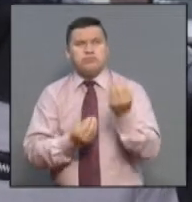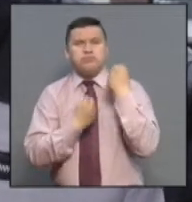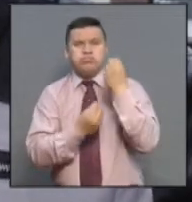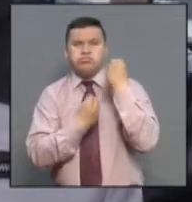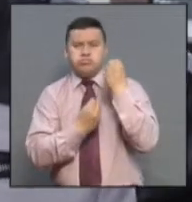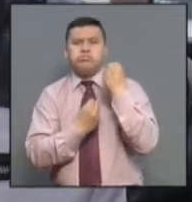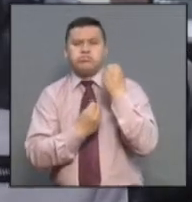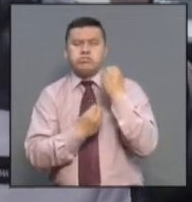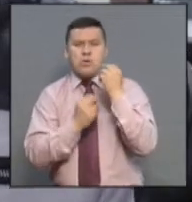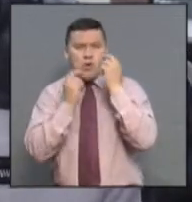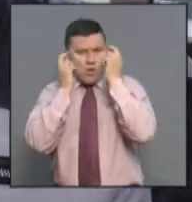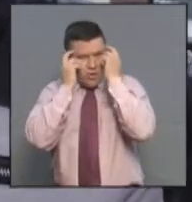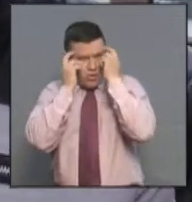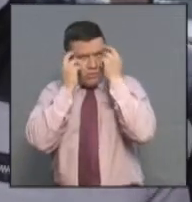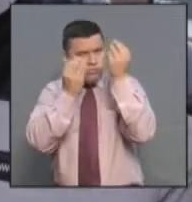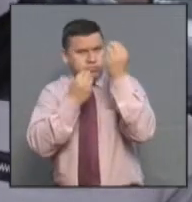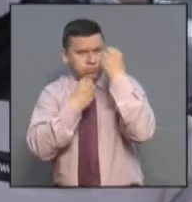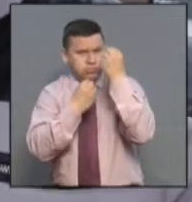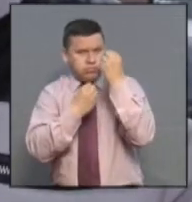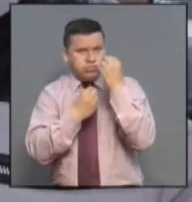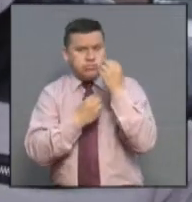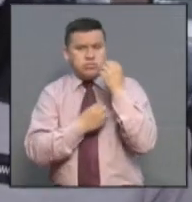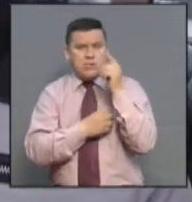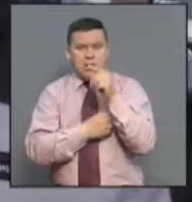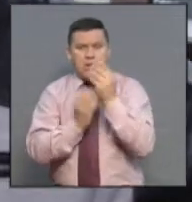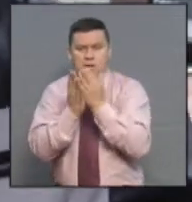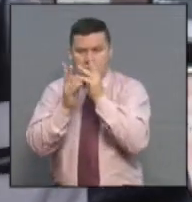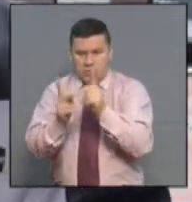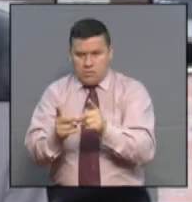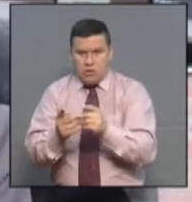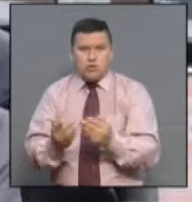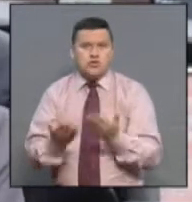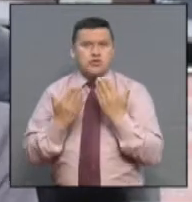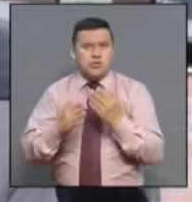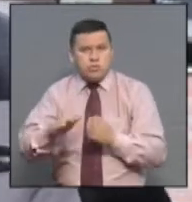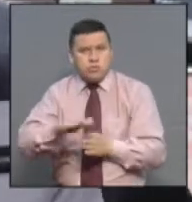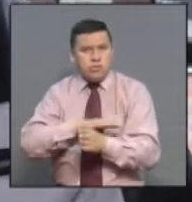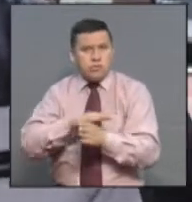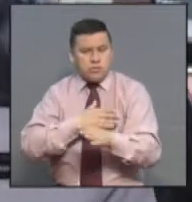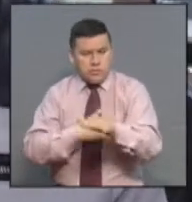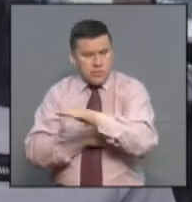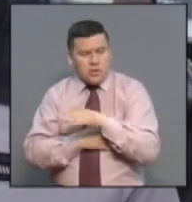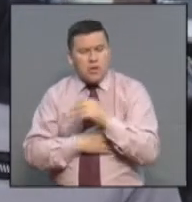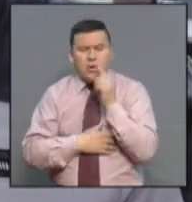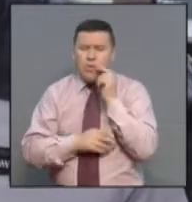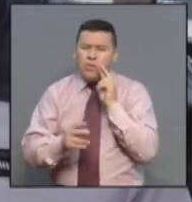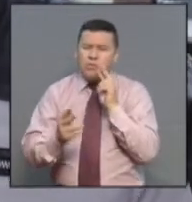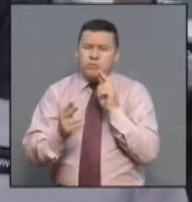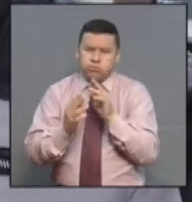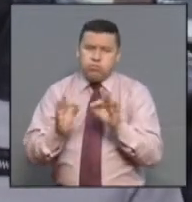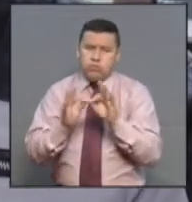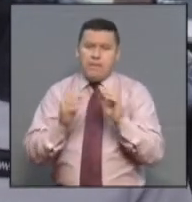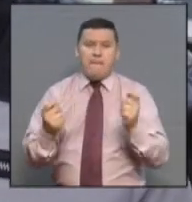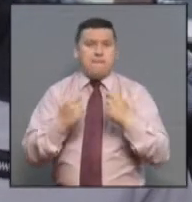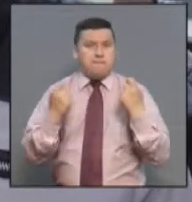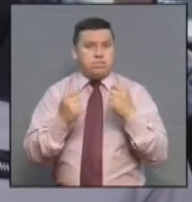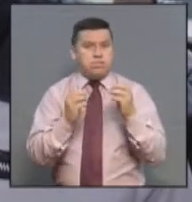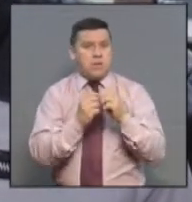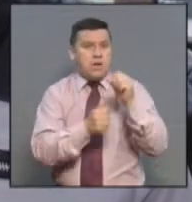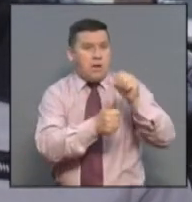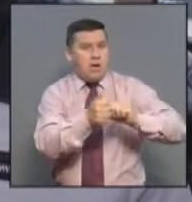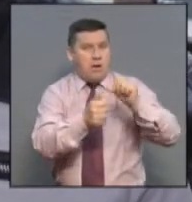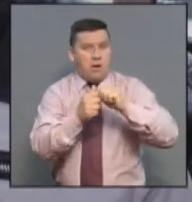y cada uno de los conocimientos que tienen los estudiantes. Asimismo, permite estimar y promover cada